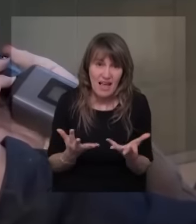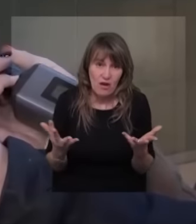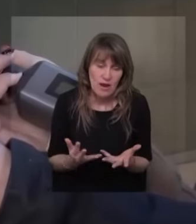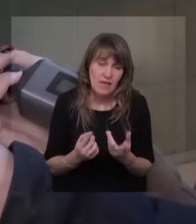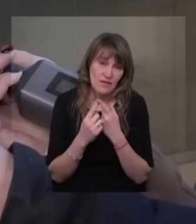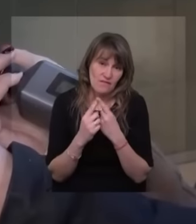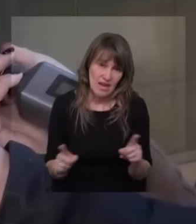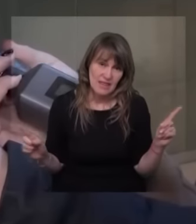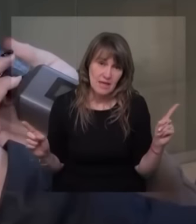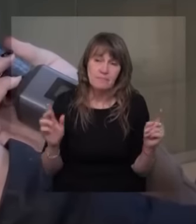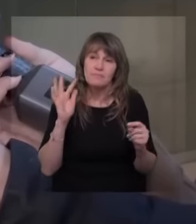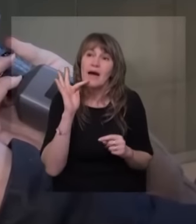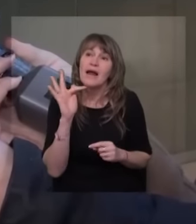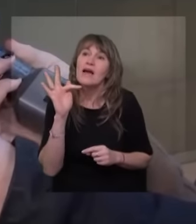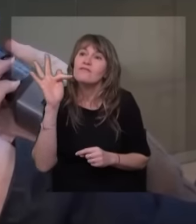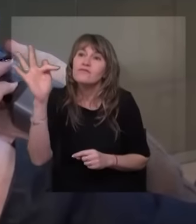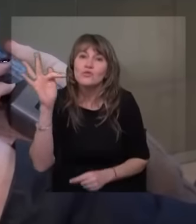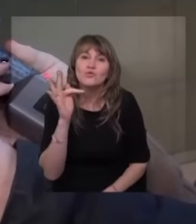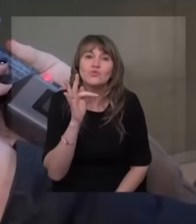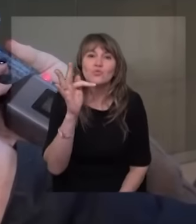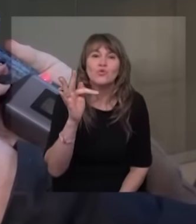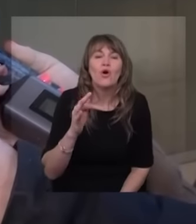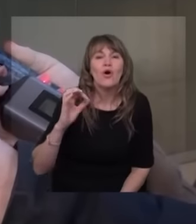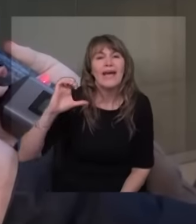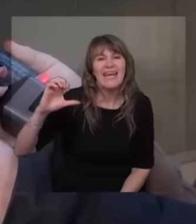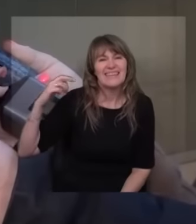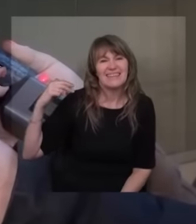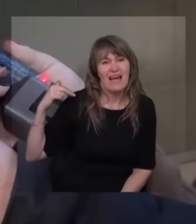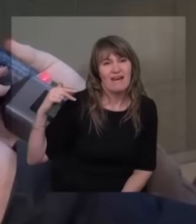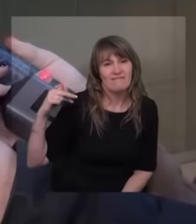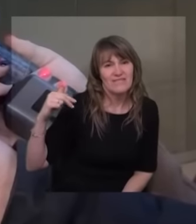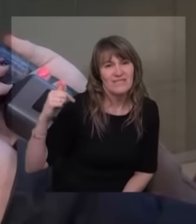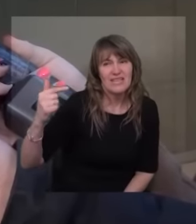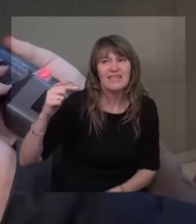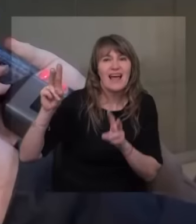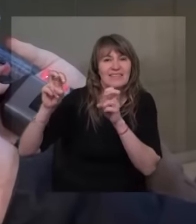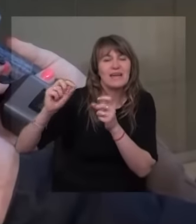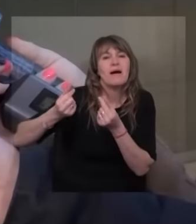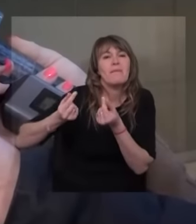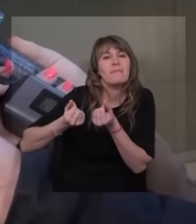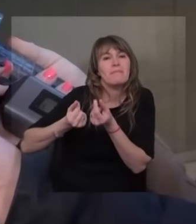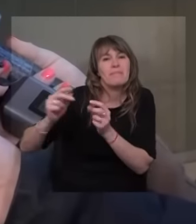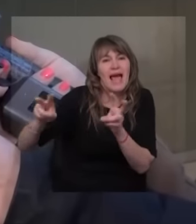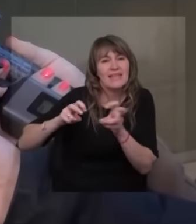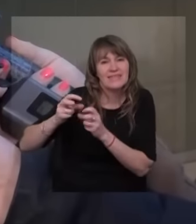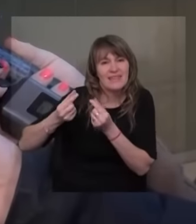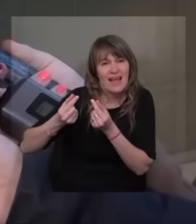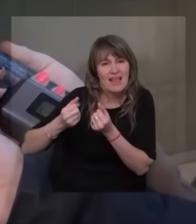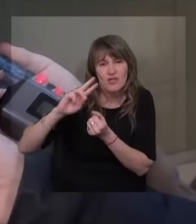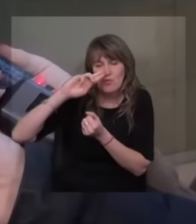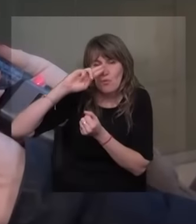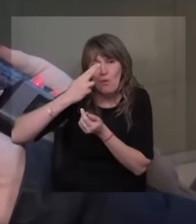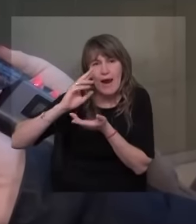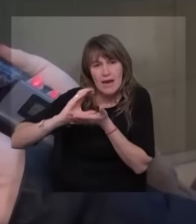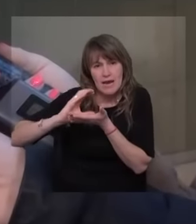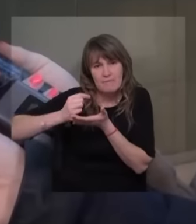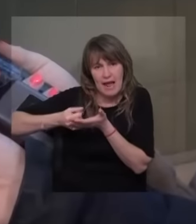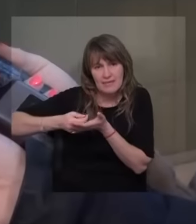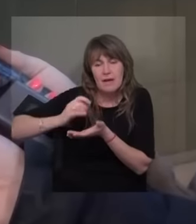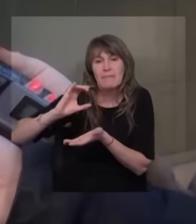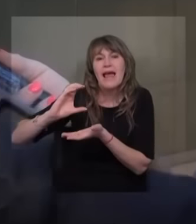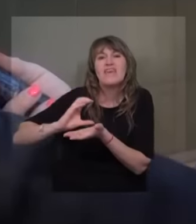un horizonte de estabilidad a la finanza del país que es el único modo de tener inversión